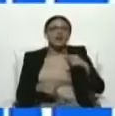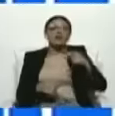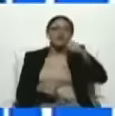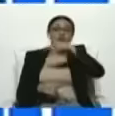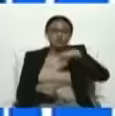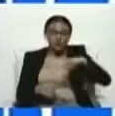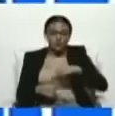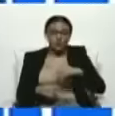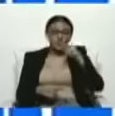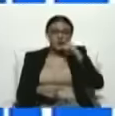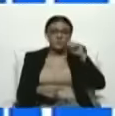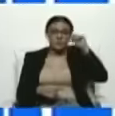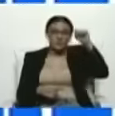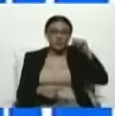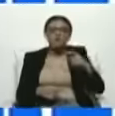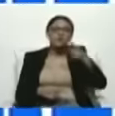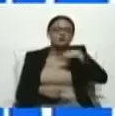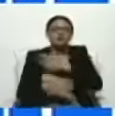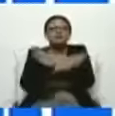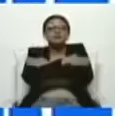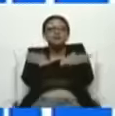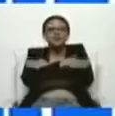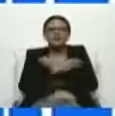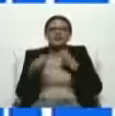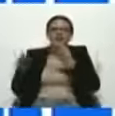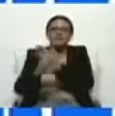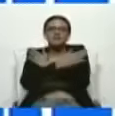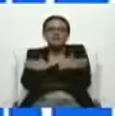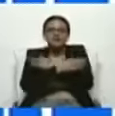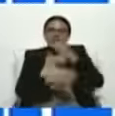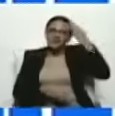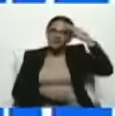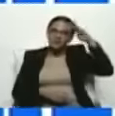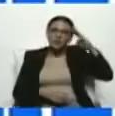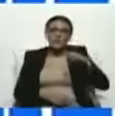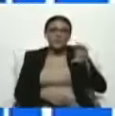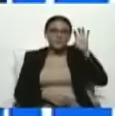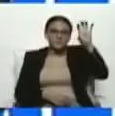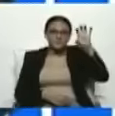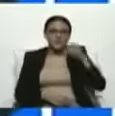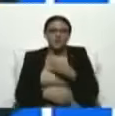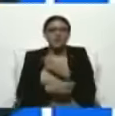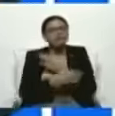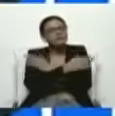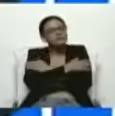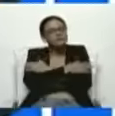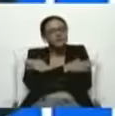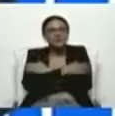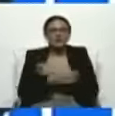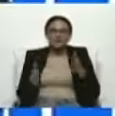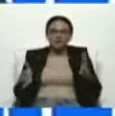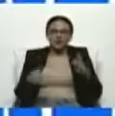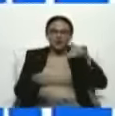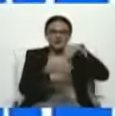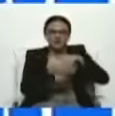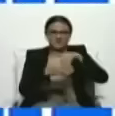Moros, para felicitar en primer lugar al pueblo hermoso de